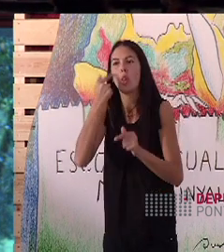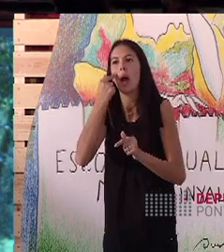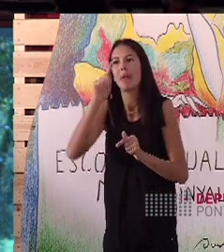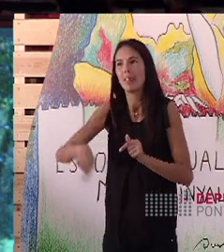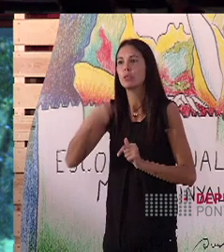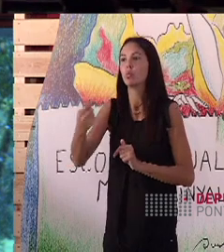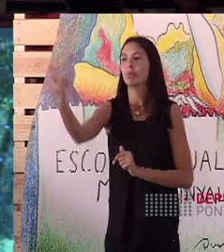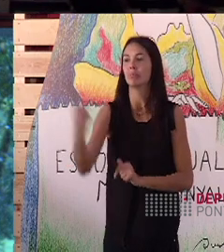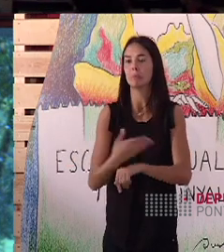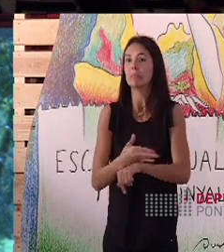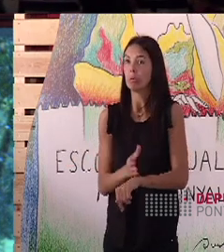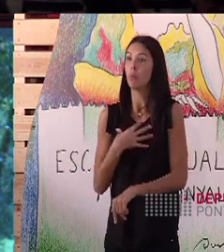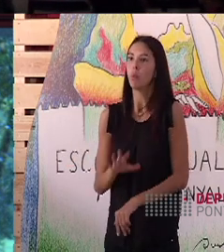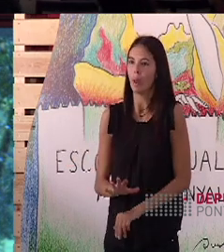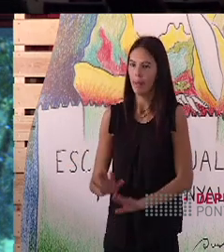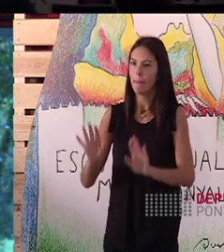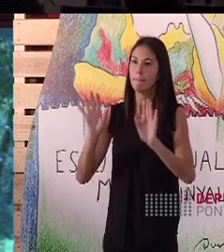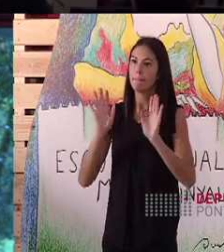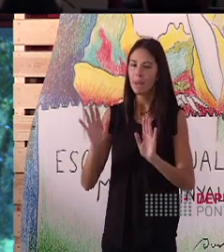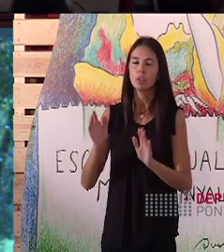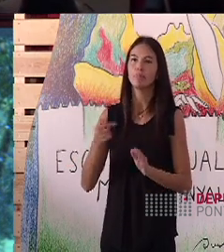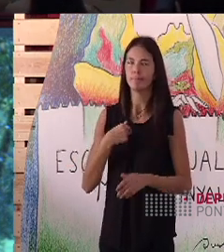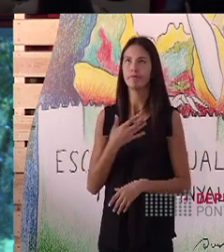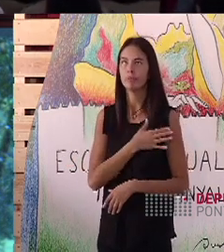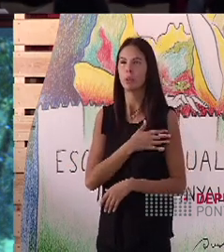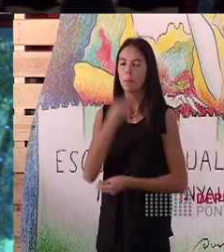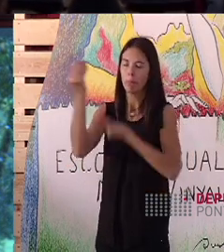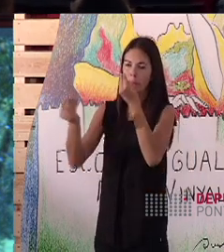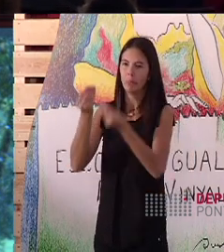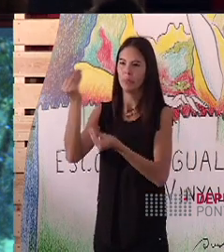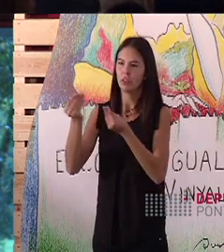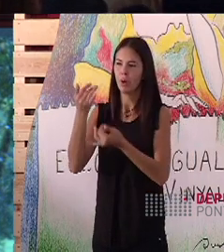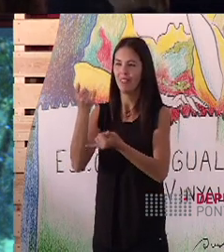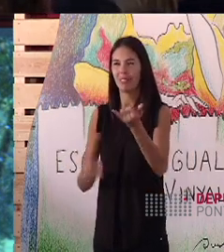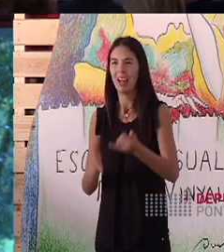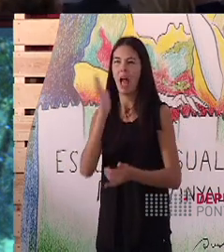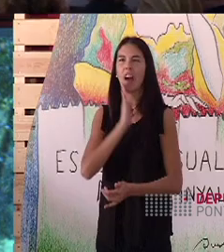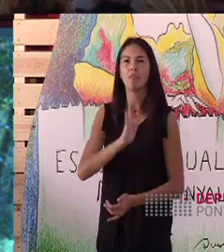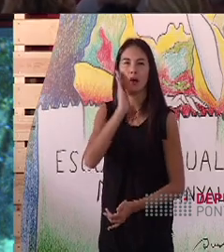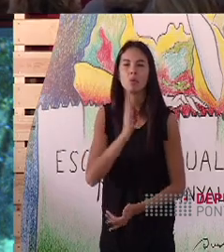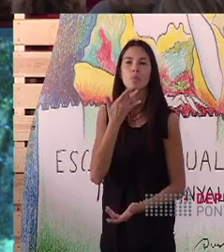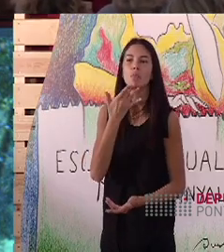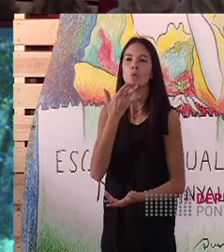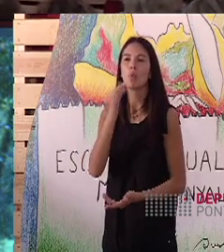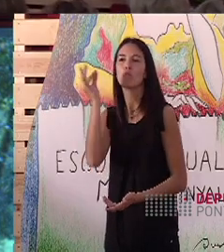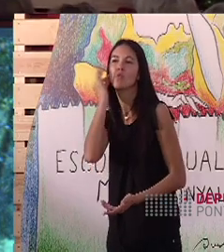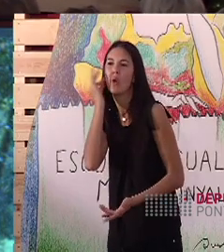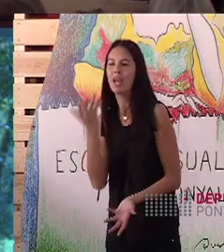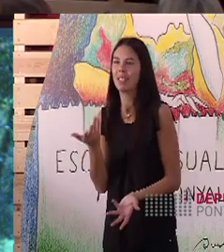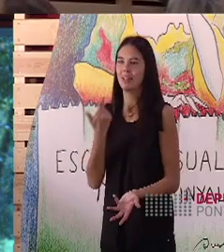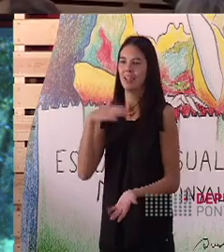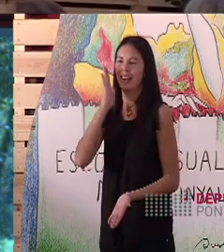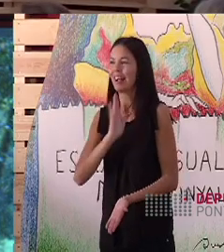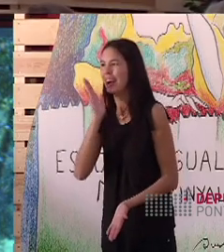algún momento. Pero eu tamén creo que os afectos entre as mulleres, a